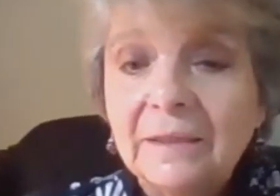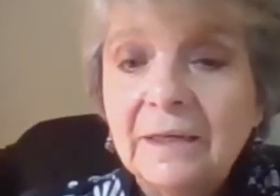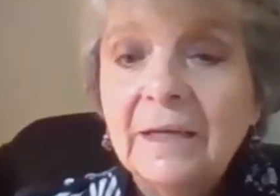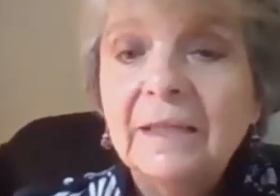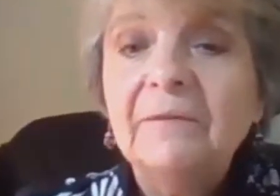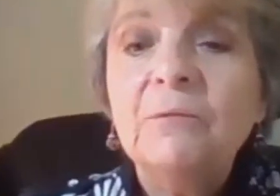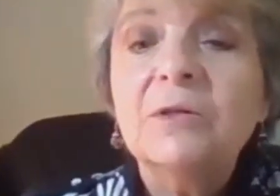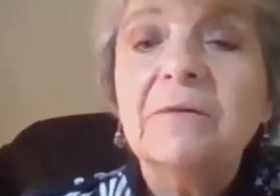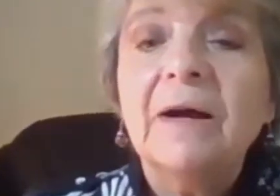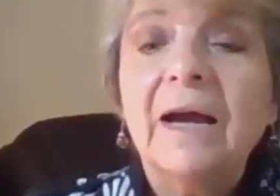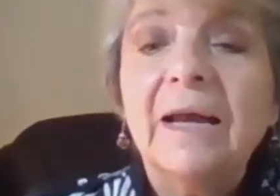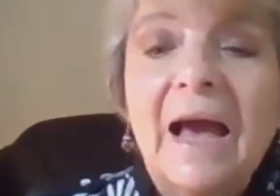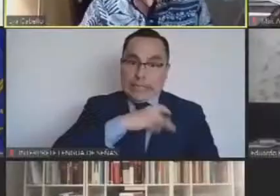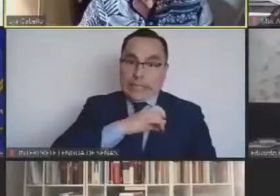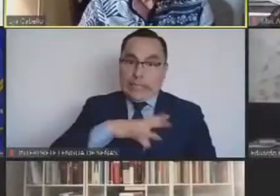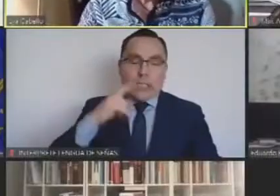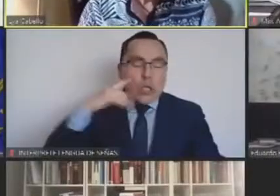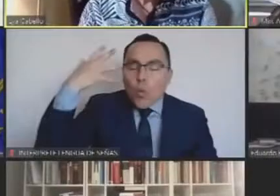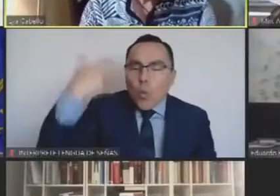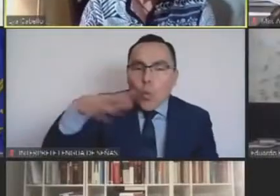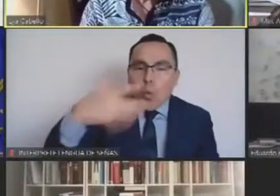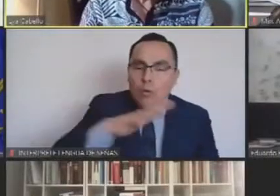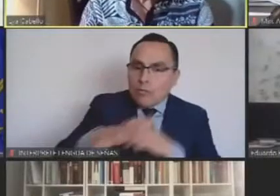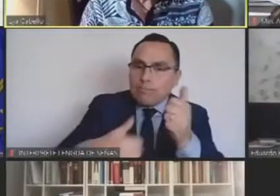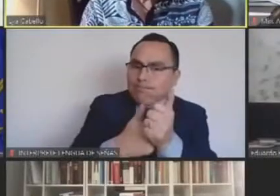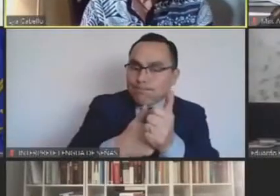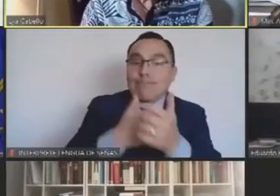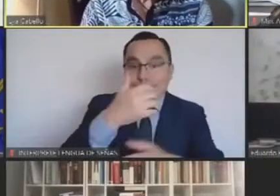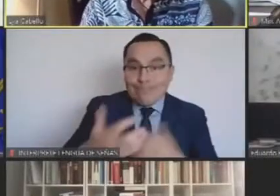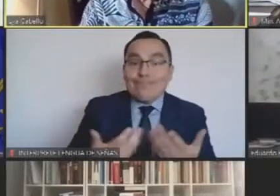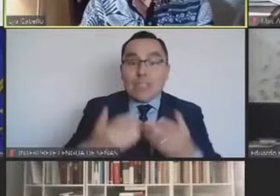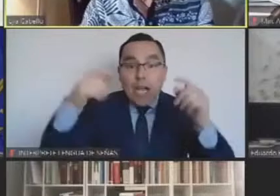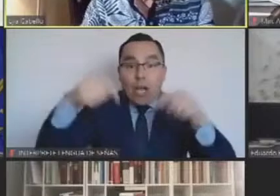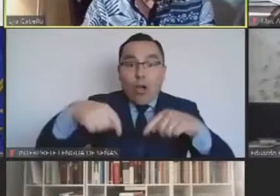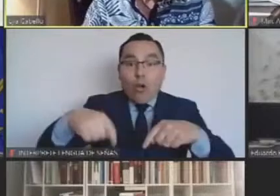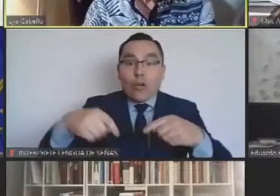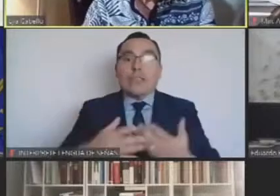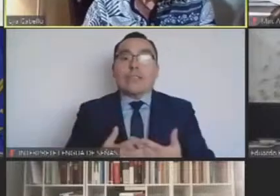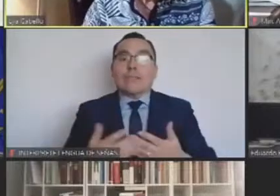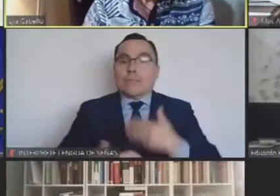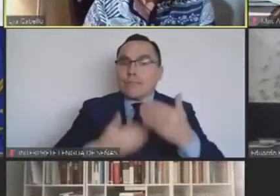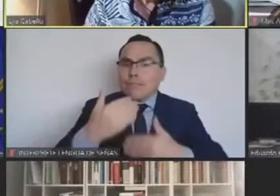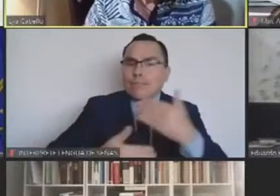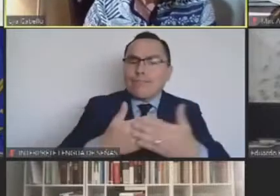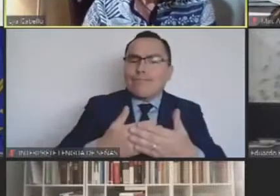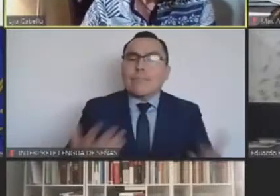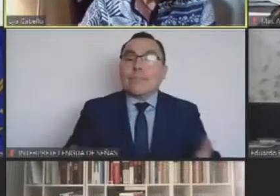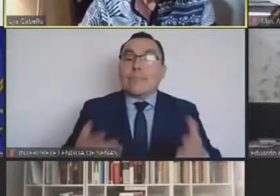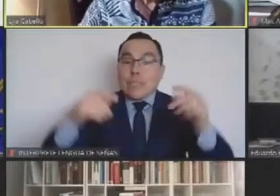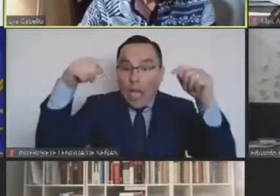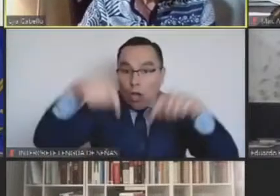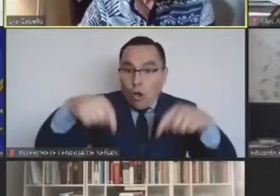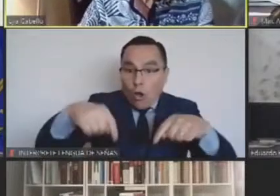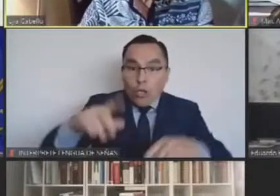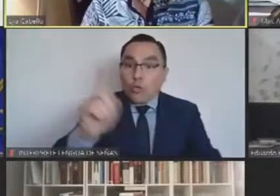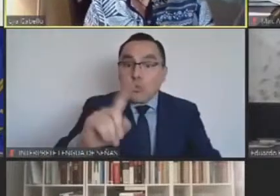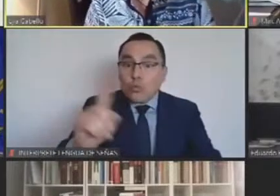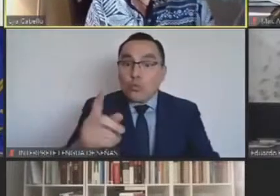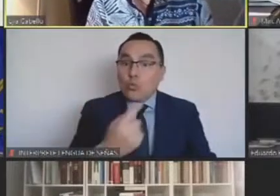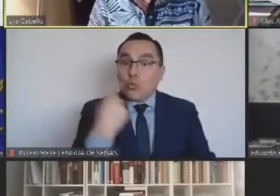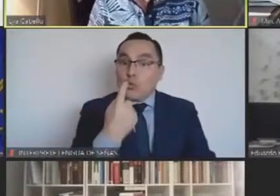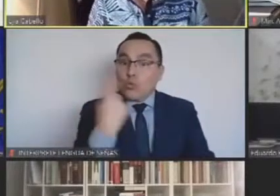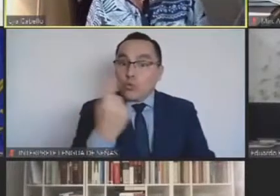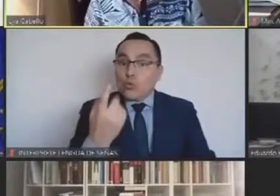pilares, debemos trabajar arduamente para restaurarla, no solo a nuestro respecto, sino